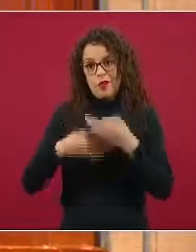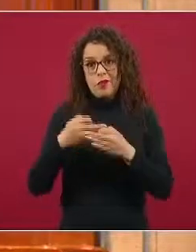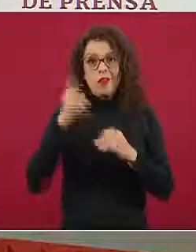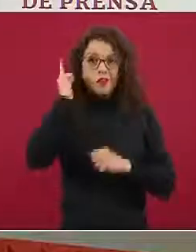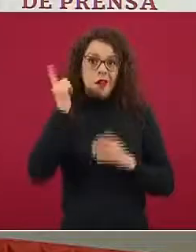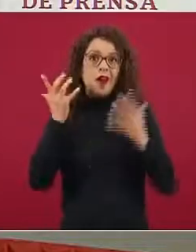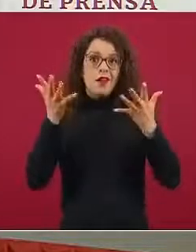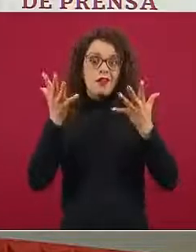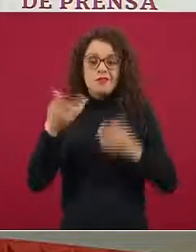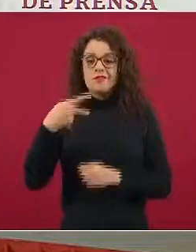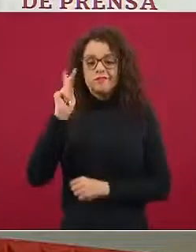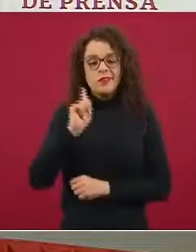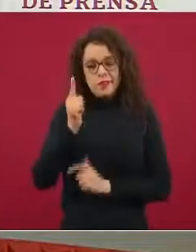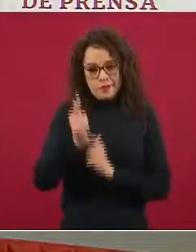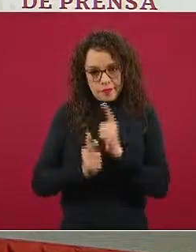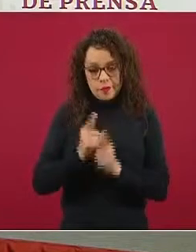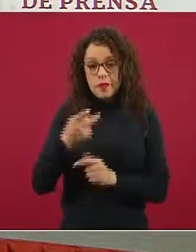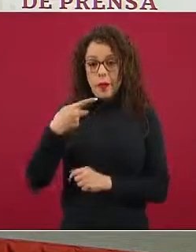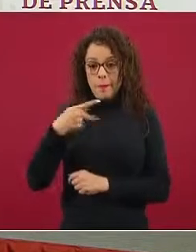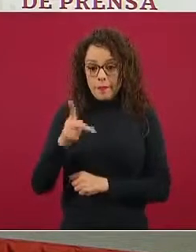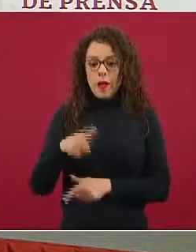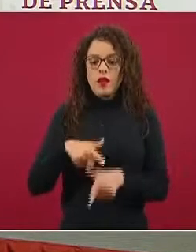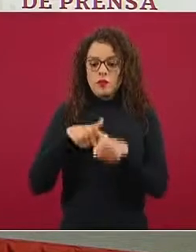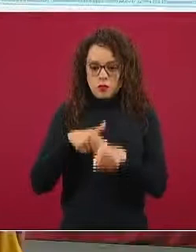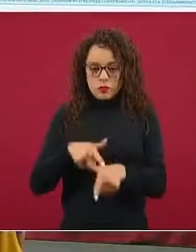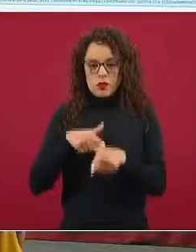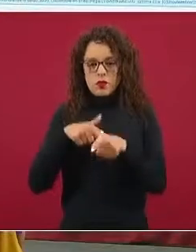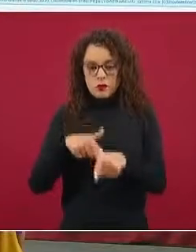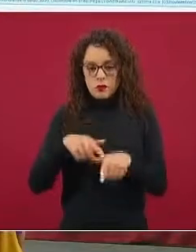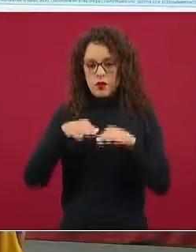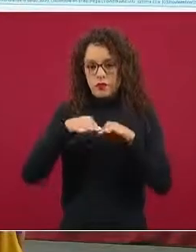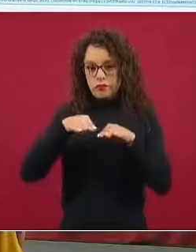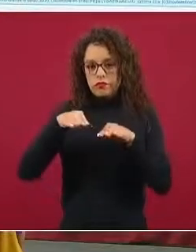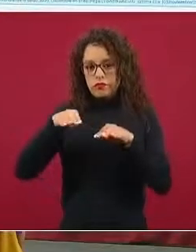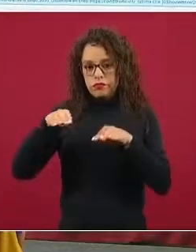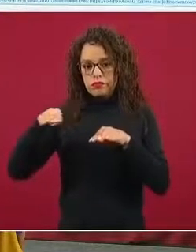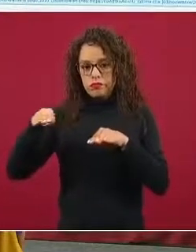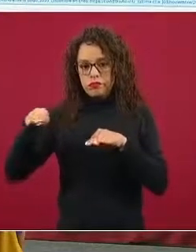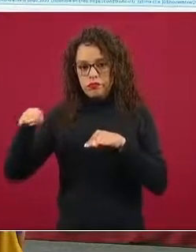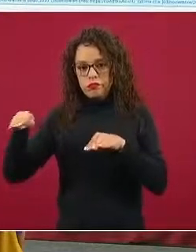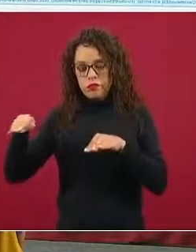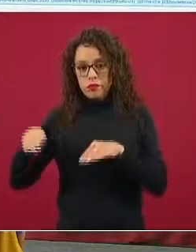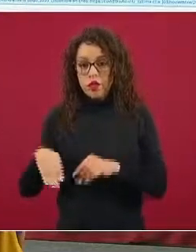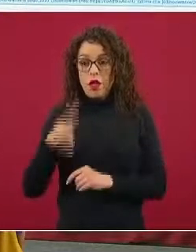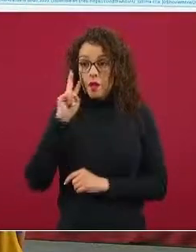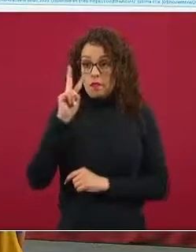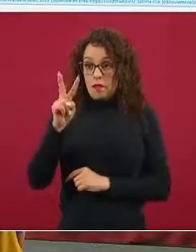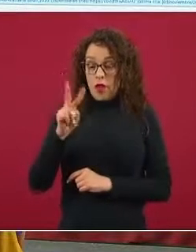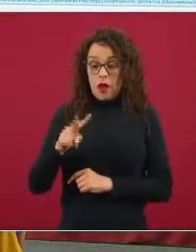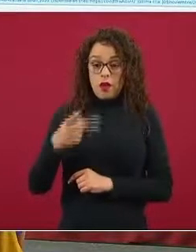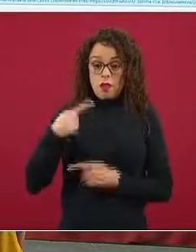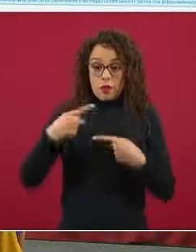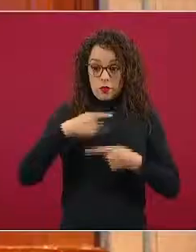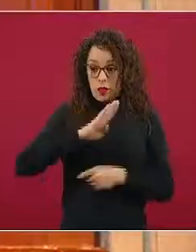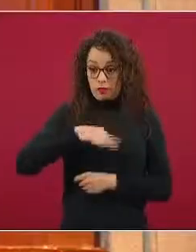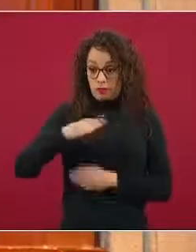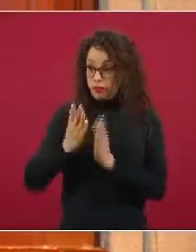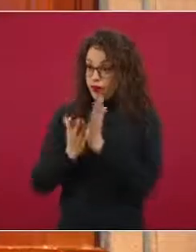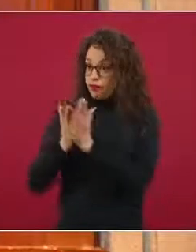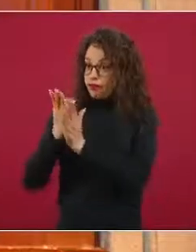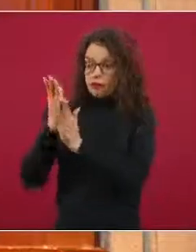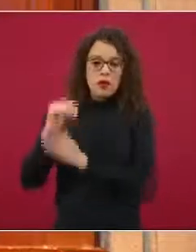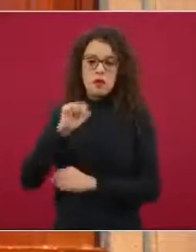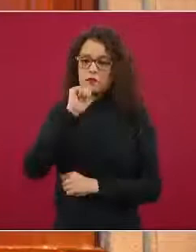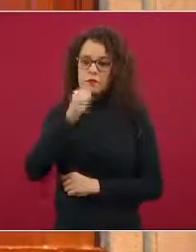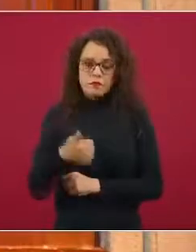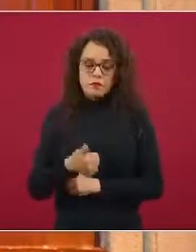menos la tendencia descendente se ha mantenido y no se ve que las defunciones estén incrementando. Podríamos decir que en los últimos días